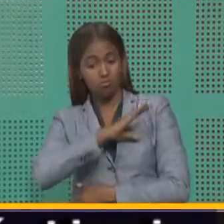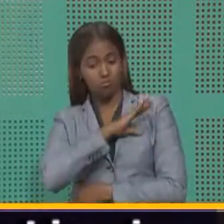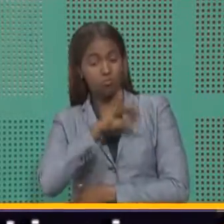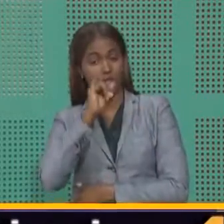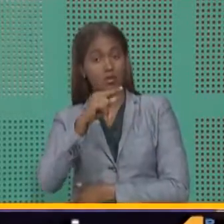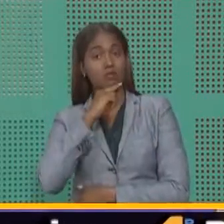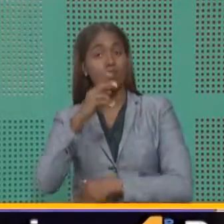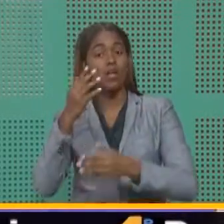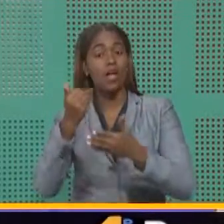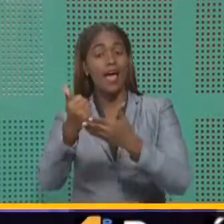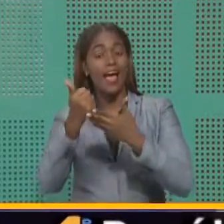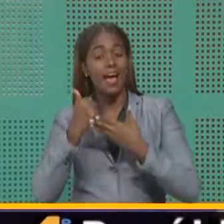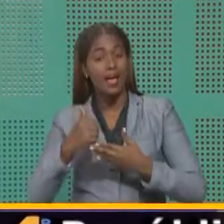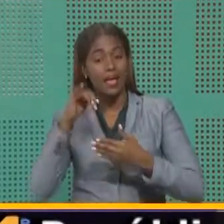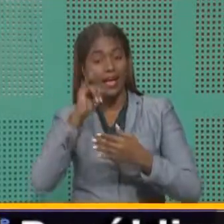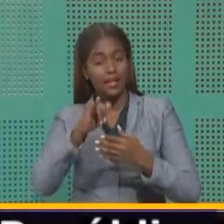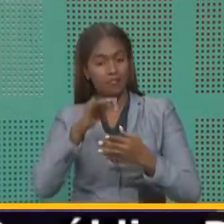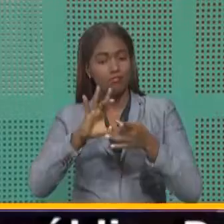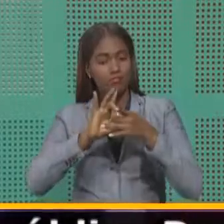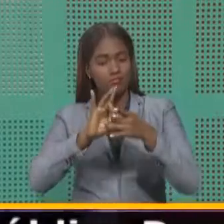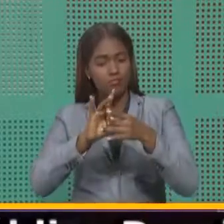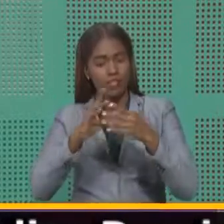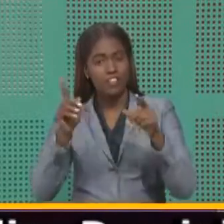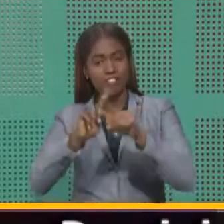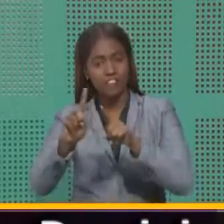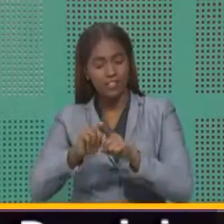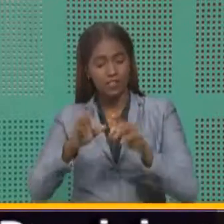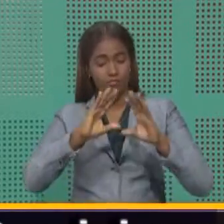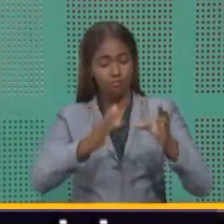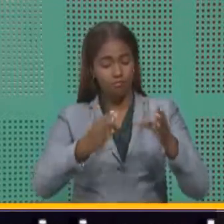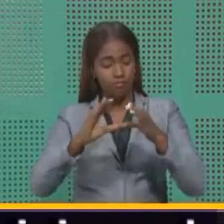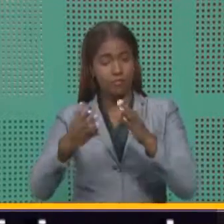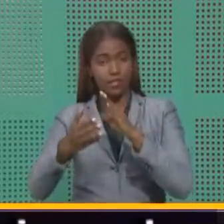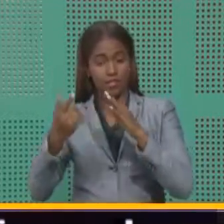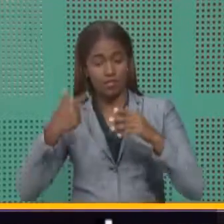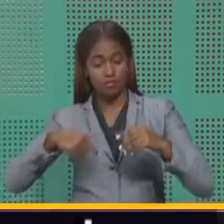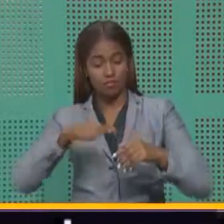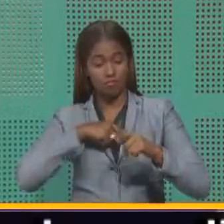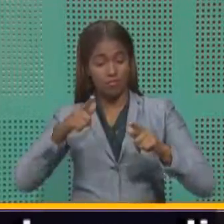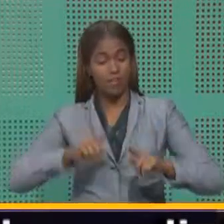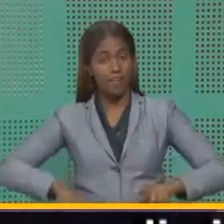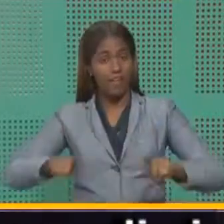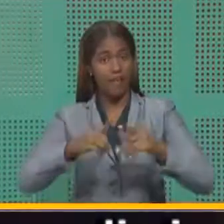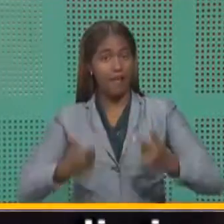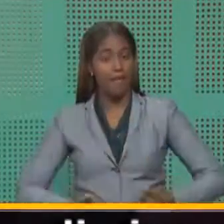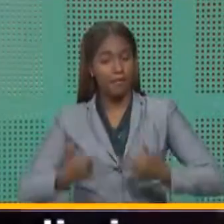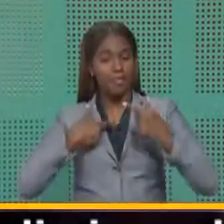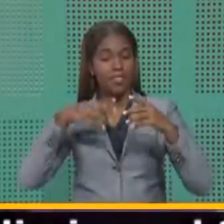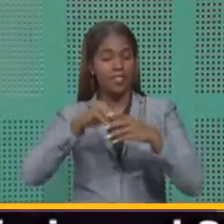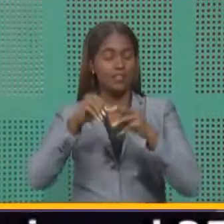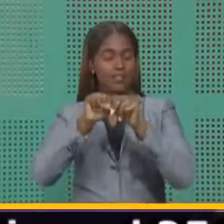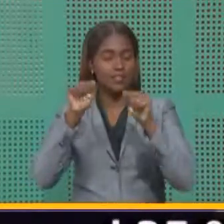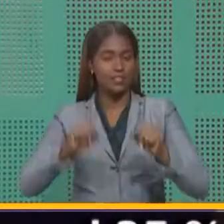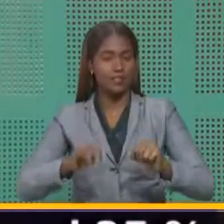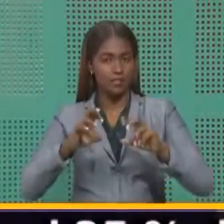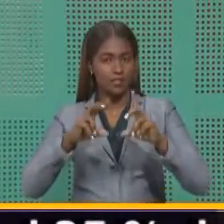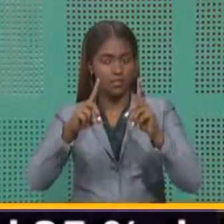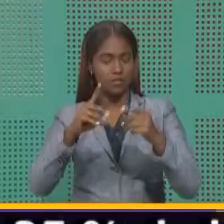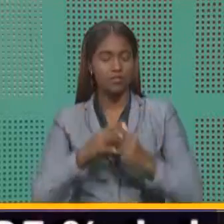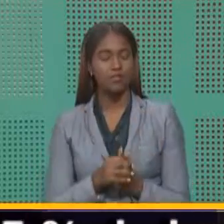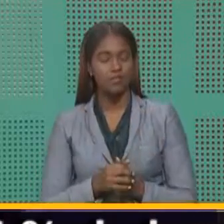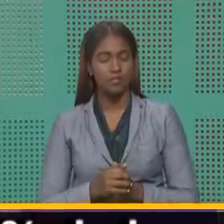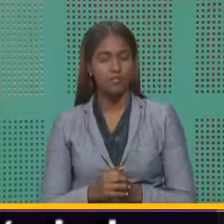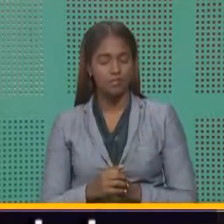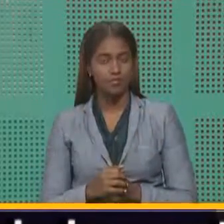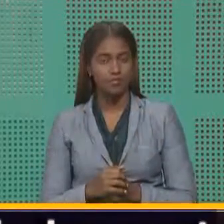que permite en ese tránsito entre las distintas aulas de nuestra vida en los sistemas educativos cómo está